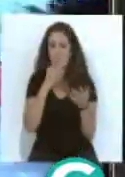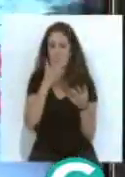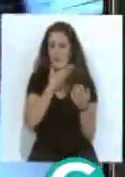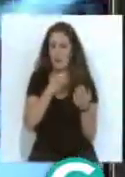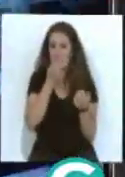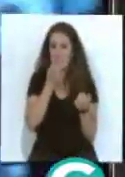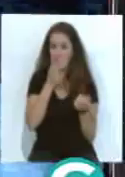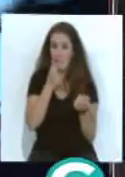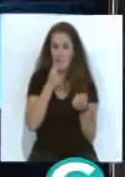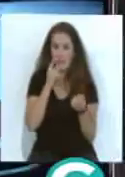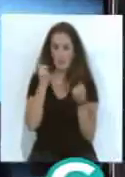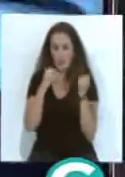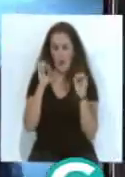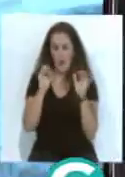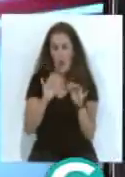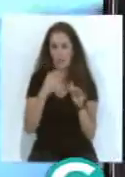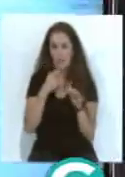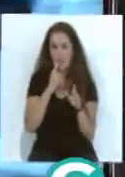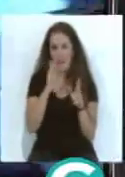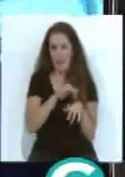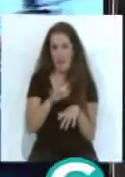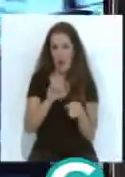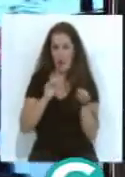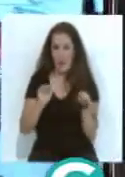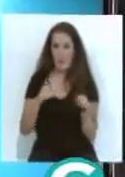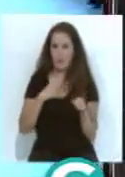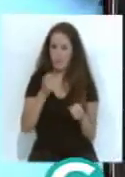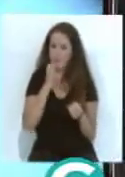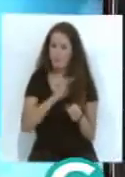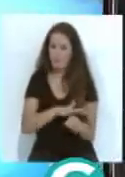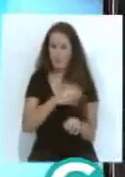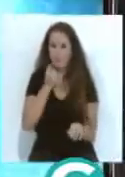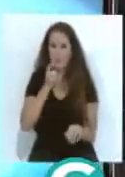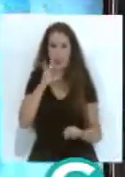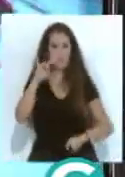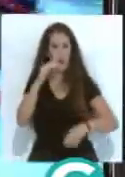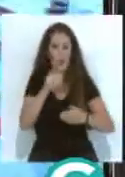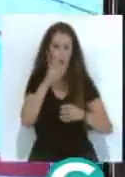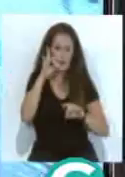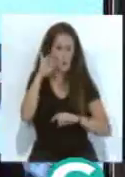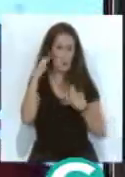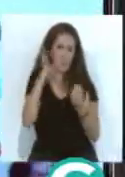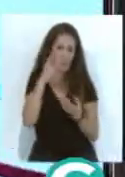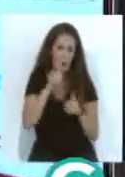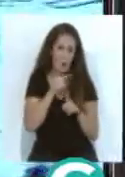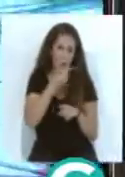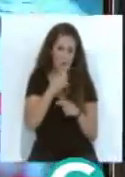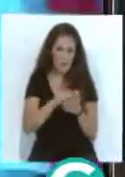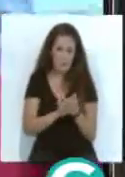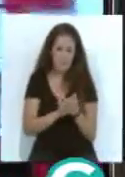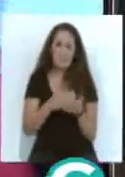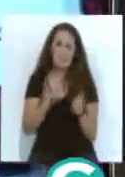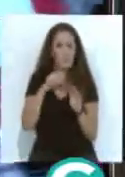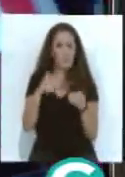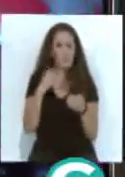Precioso acto en el barrio de Puntales, muy emotivo, enhorabuena por iniciativas como esa. Y volvemos